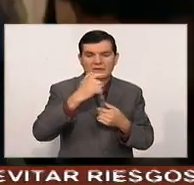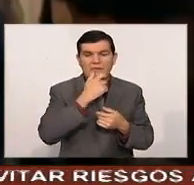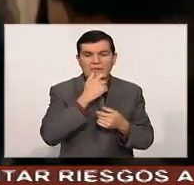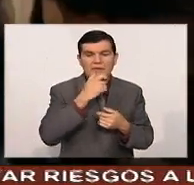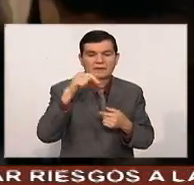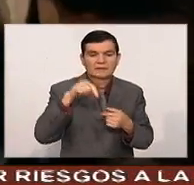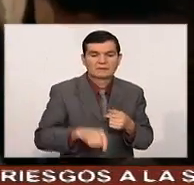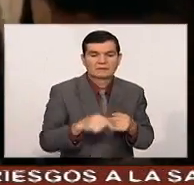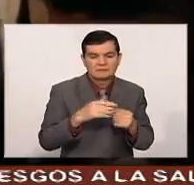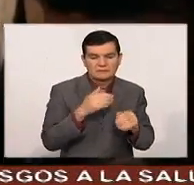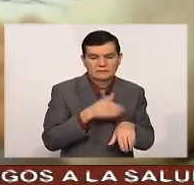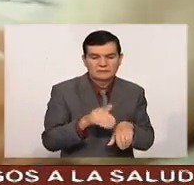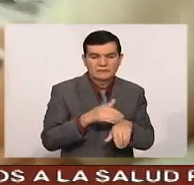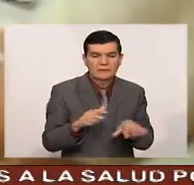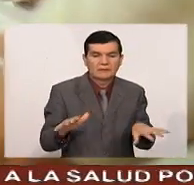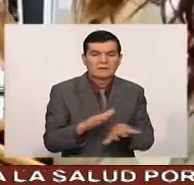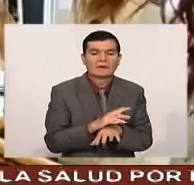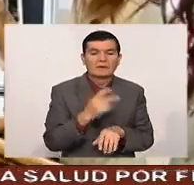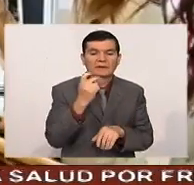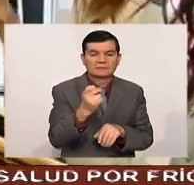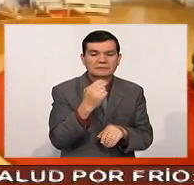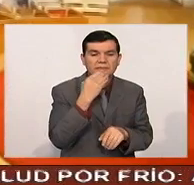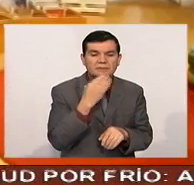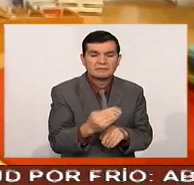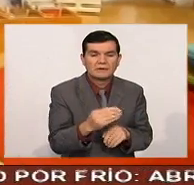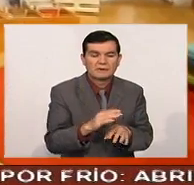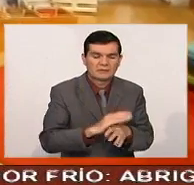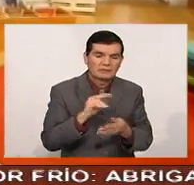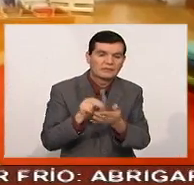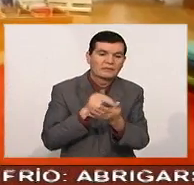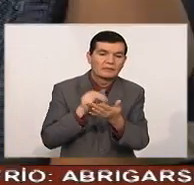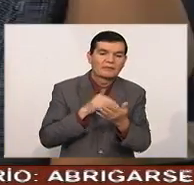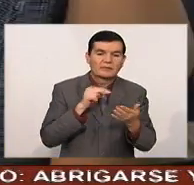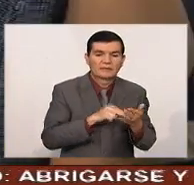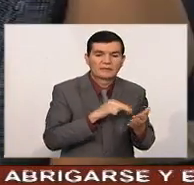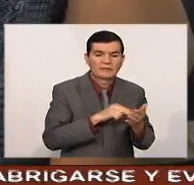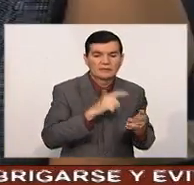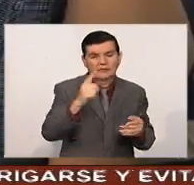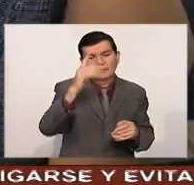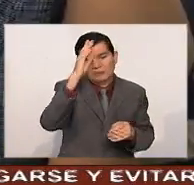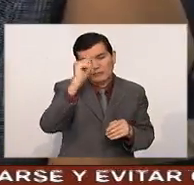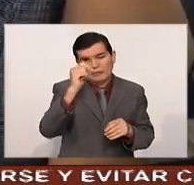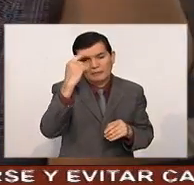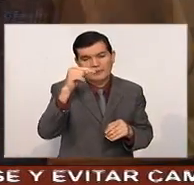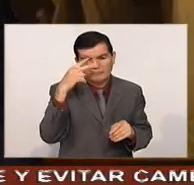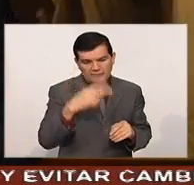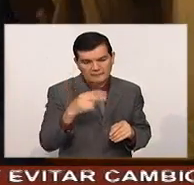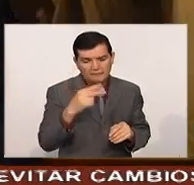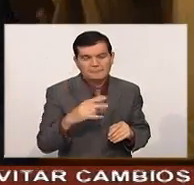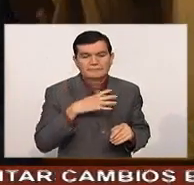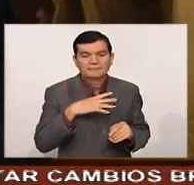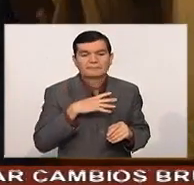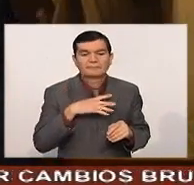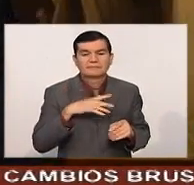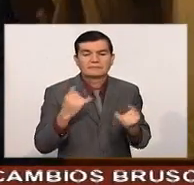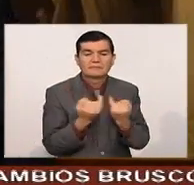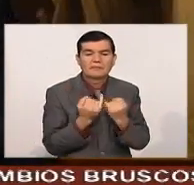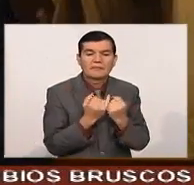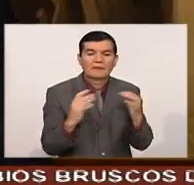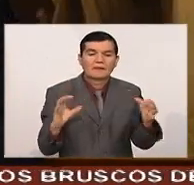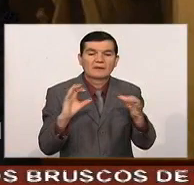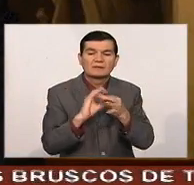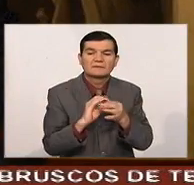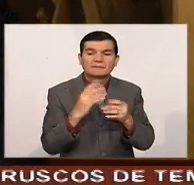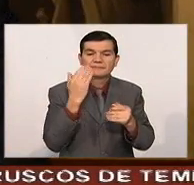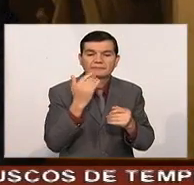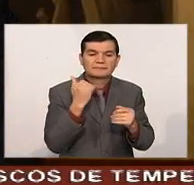en un número considerable. No solo eso, se firmó un acuerdo que para México es parangón en el sentido que no lo